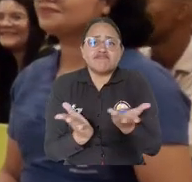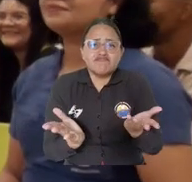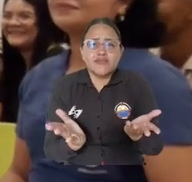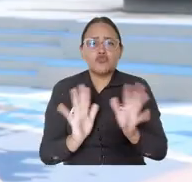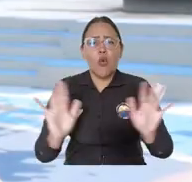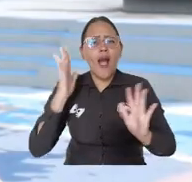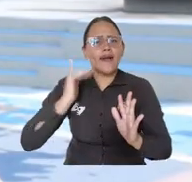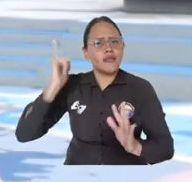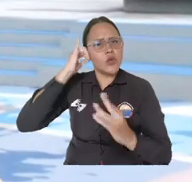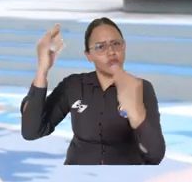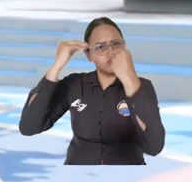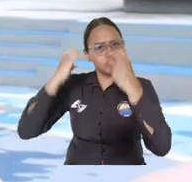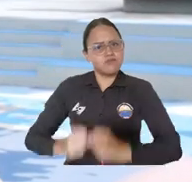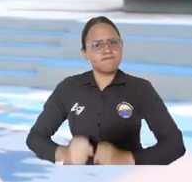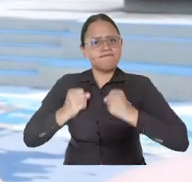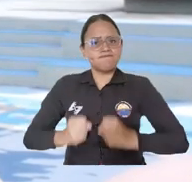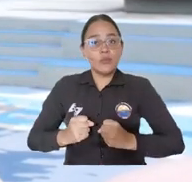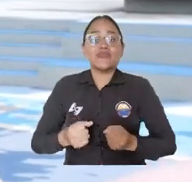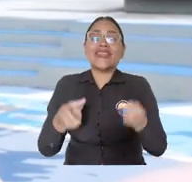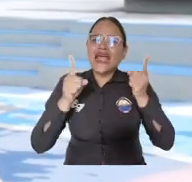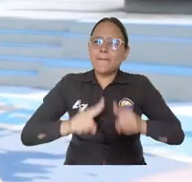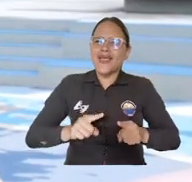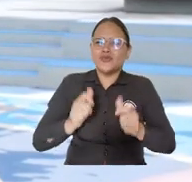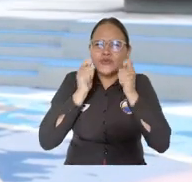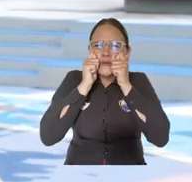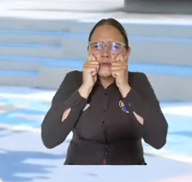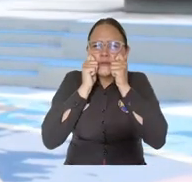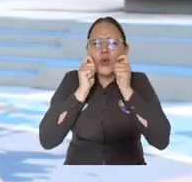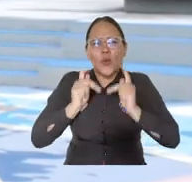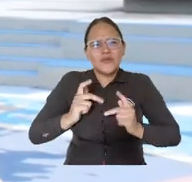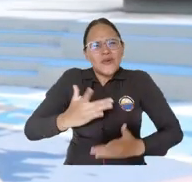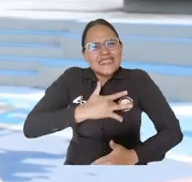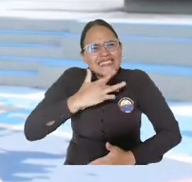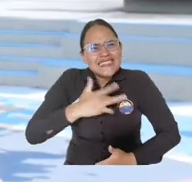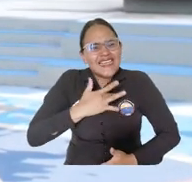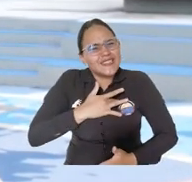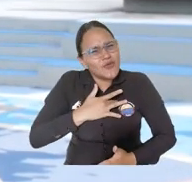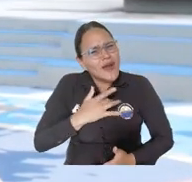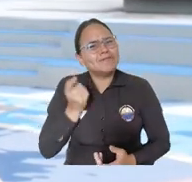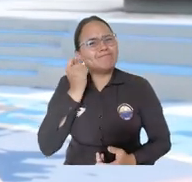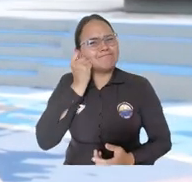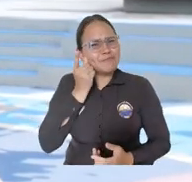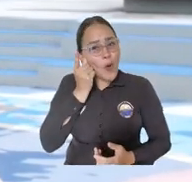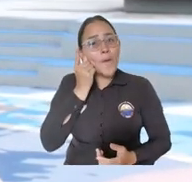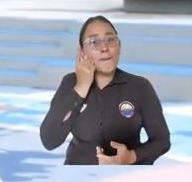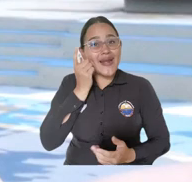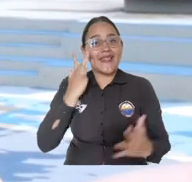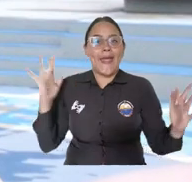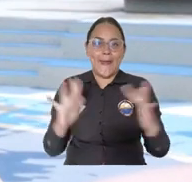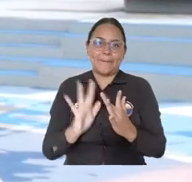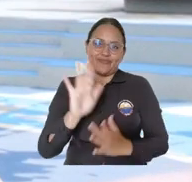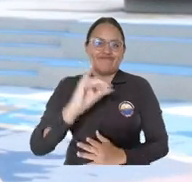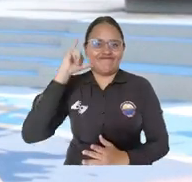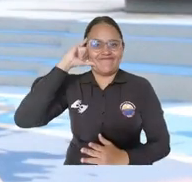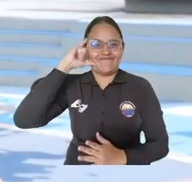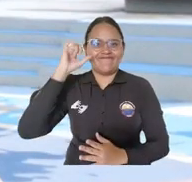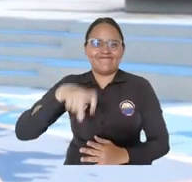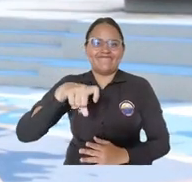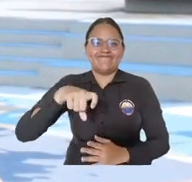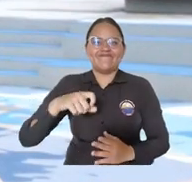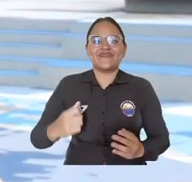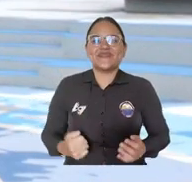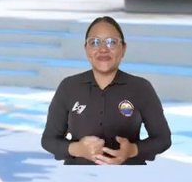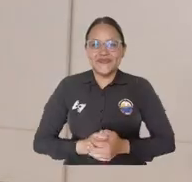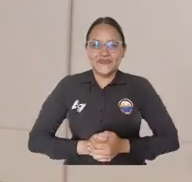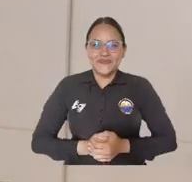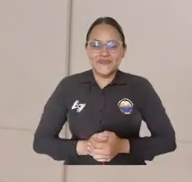Son estudiantes que no solamente están forjados de forma académica, sino también toda una formación humana invaluable que requiere para realizar